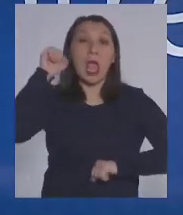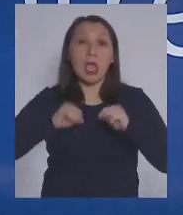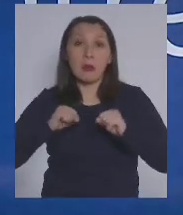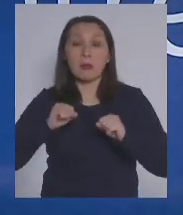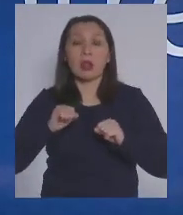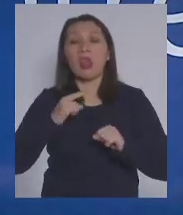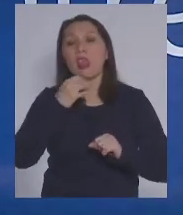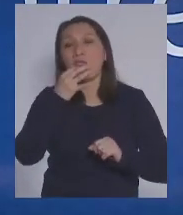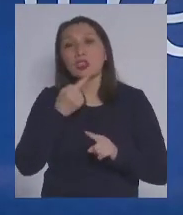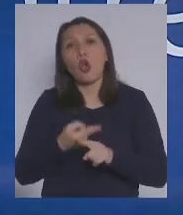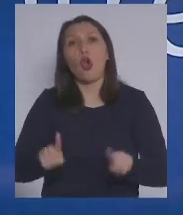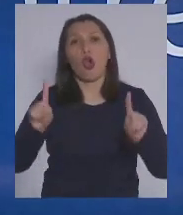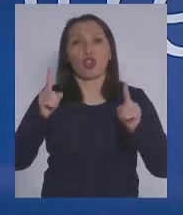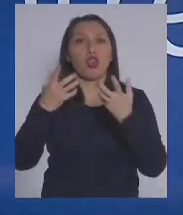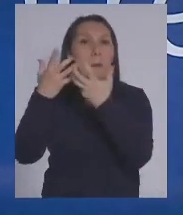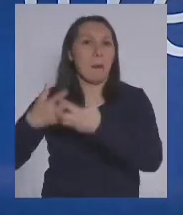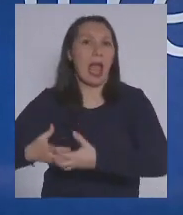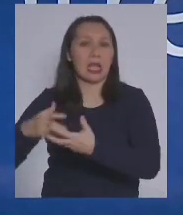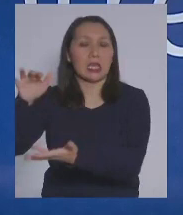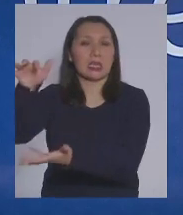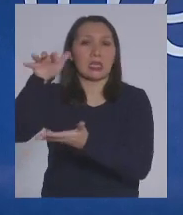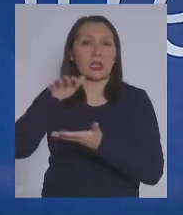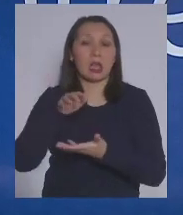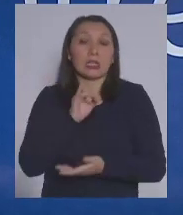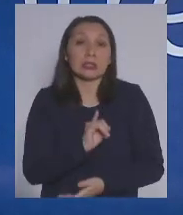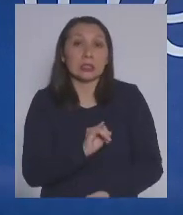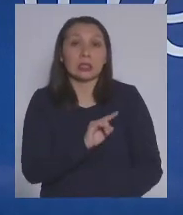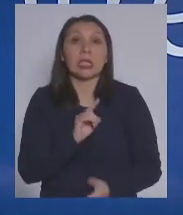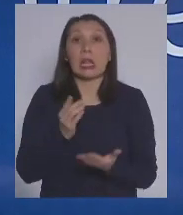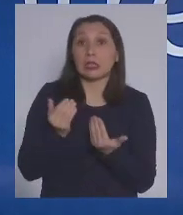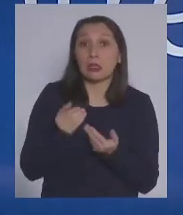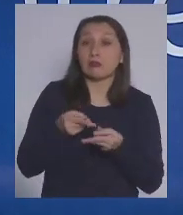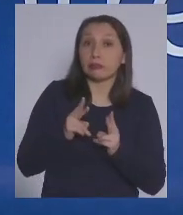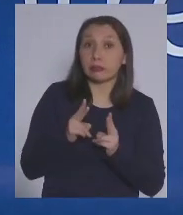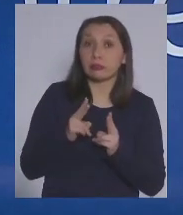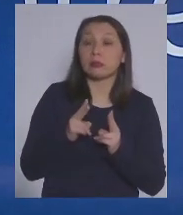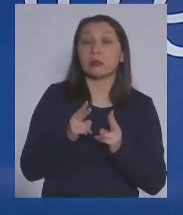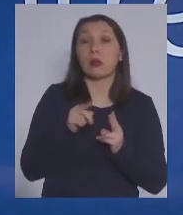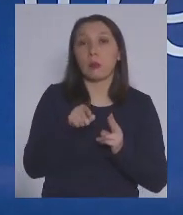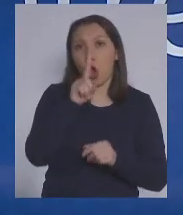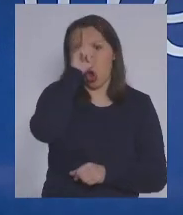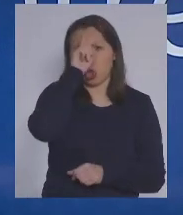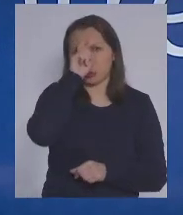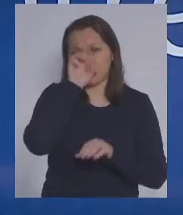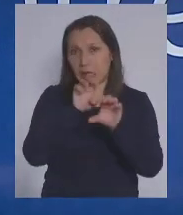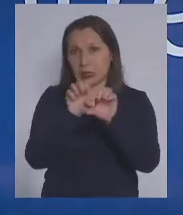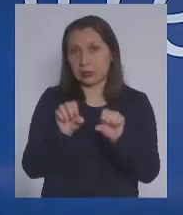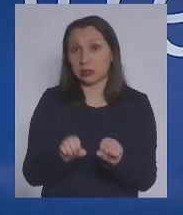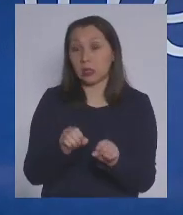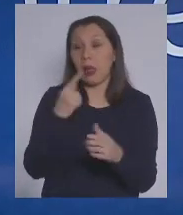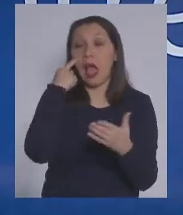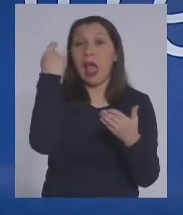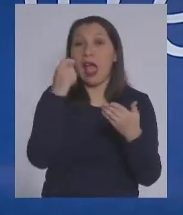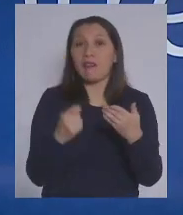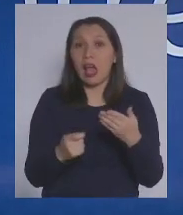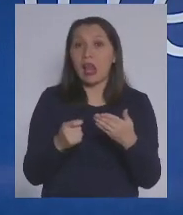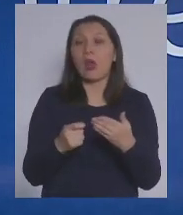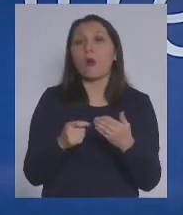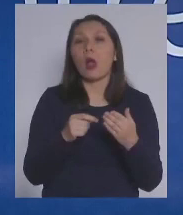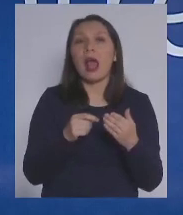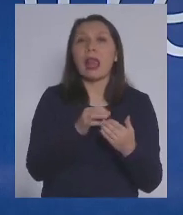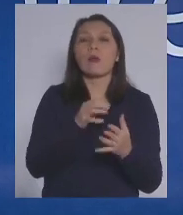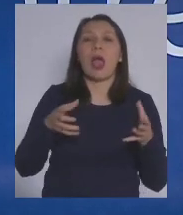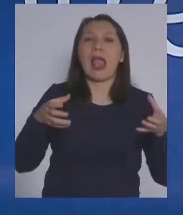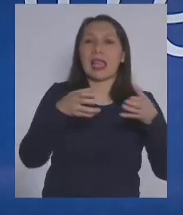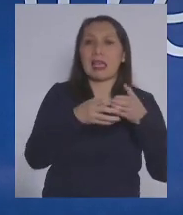proponer otros equipos para ver si son necesarios para nuestro sistema hospitalario evaluándose por los equipos técnicos del ministerio